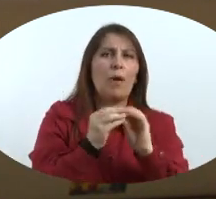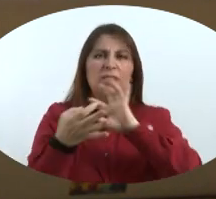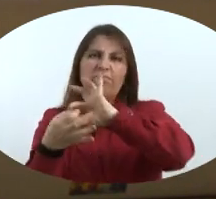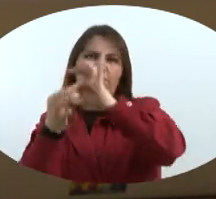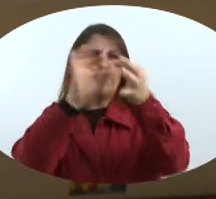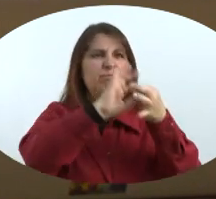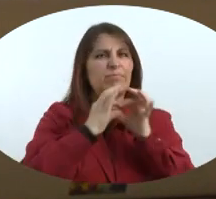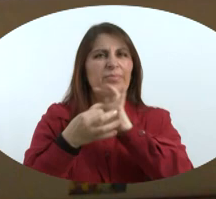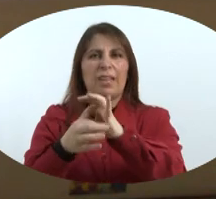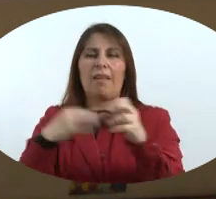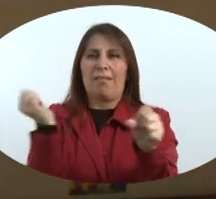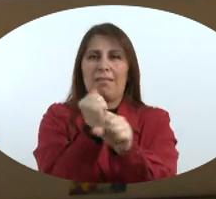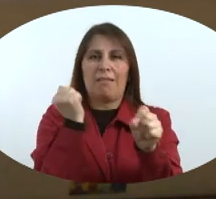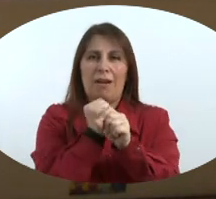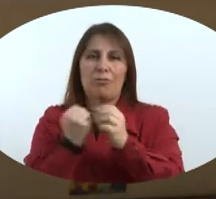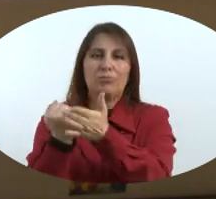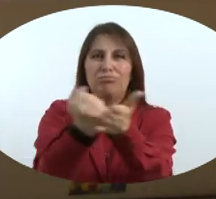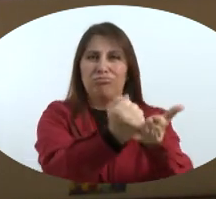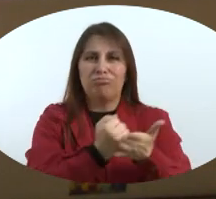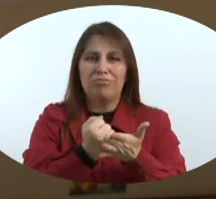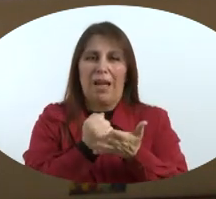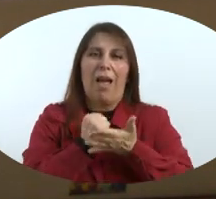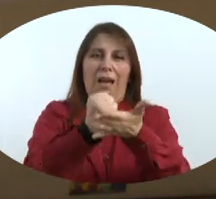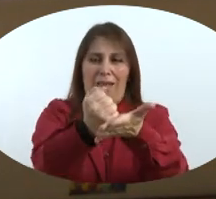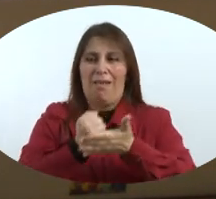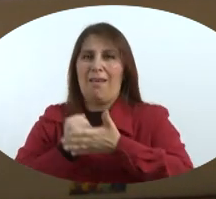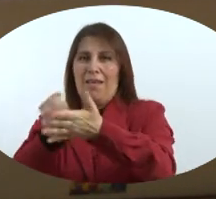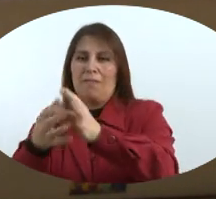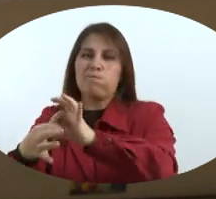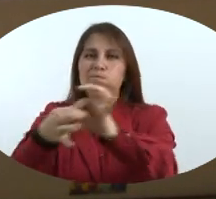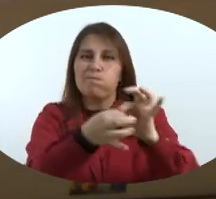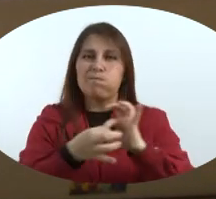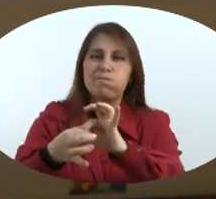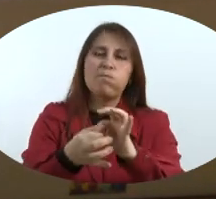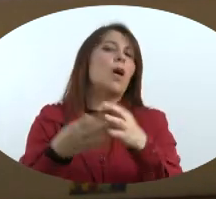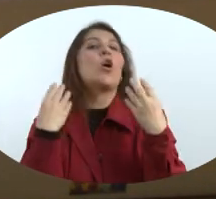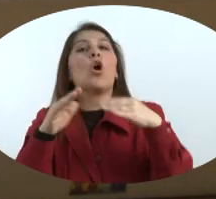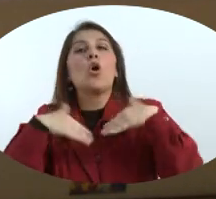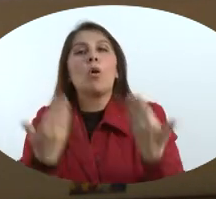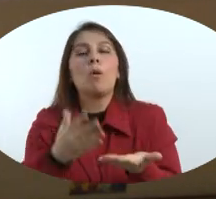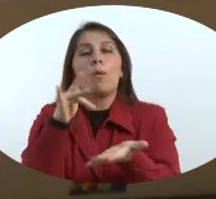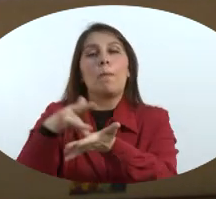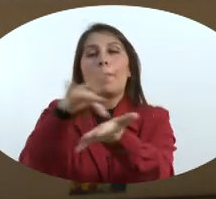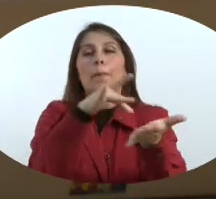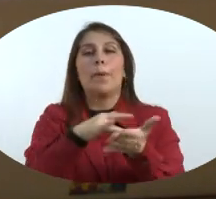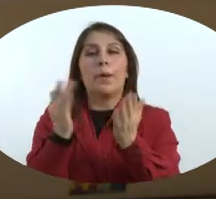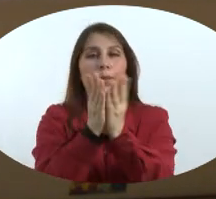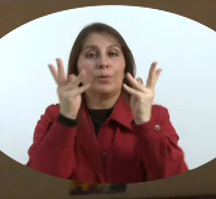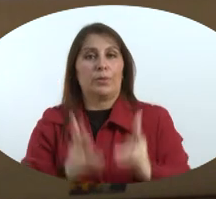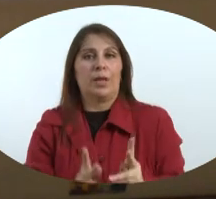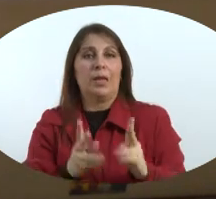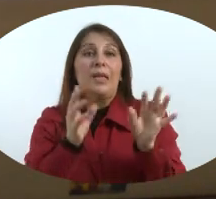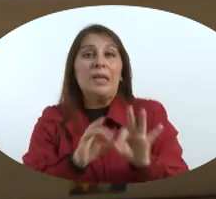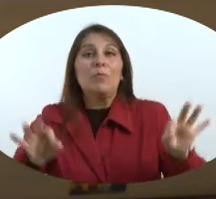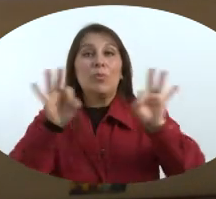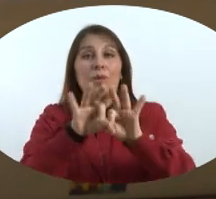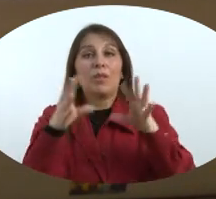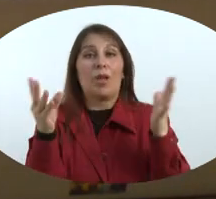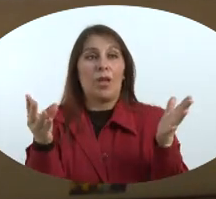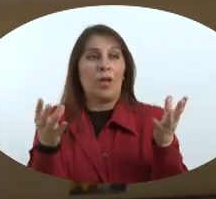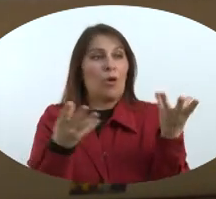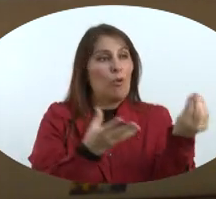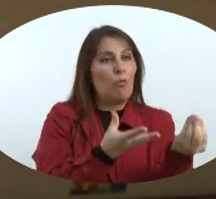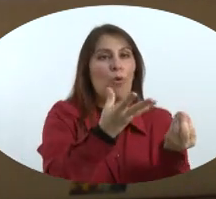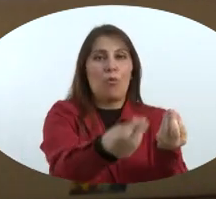colectividades de acción colectiva que se llevan a cabo mediante la participación de los estudiantes de la universidad esto tiene que ver con